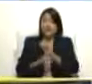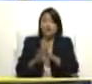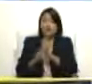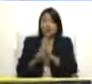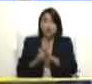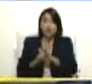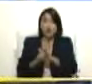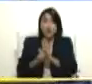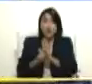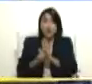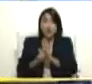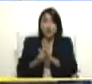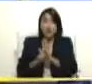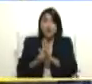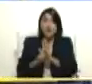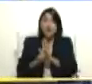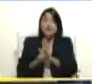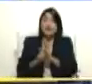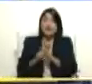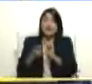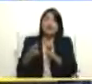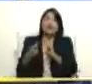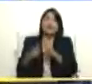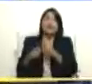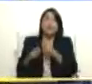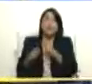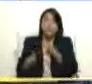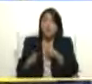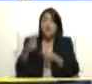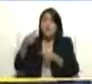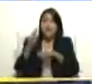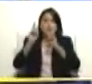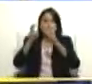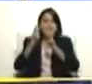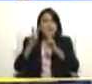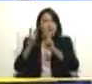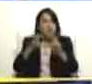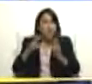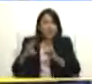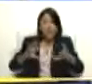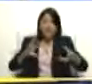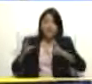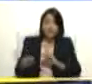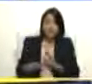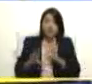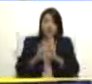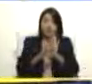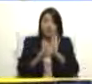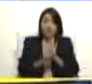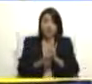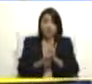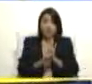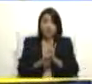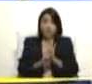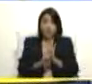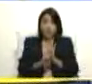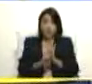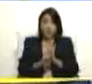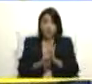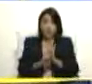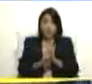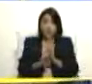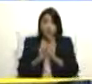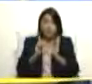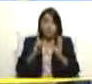intentó con temas muy novedosos para adaptar la Constitución un paso más adelante,